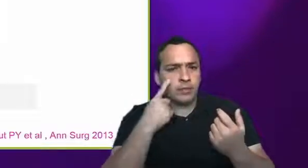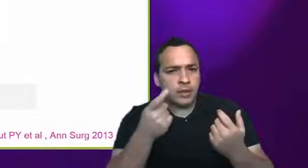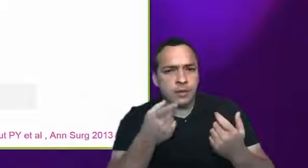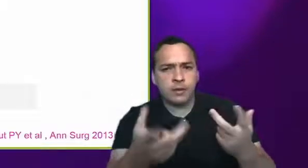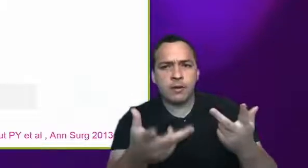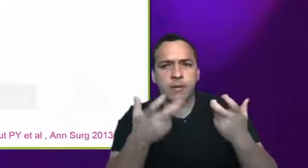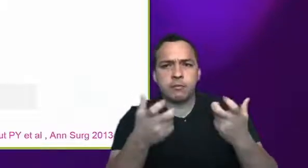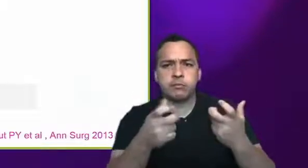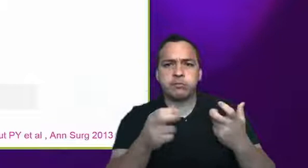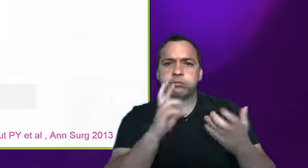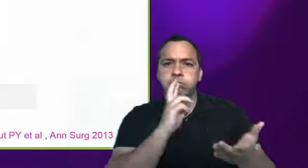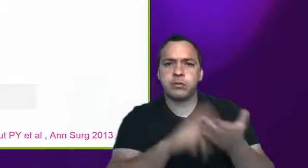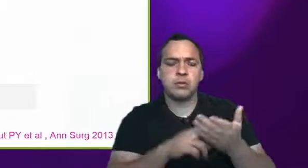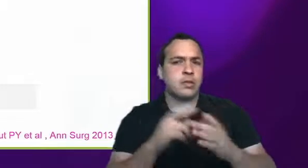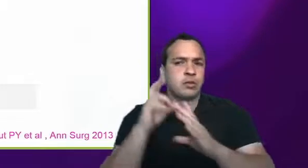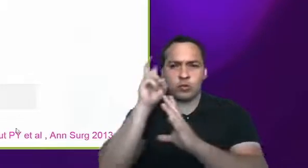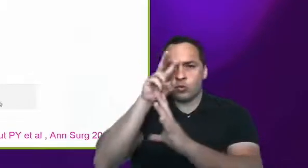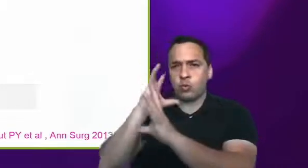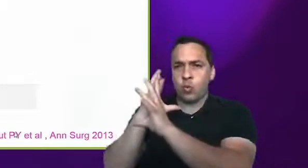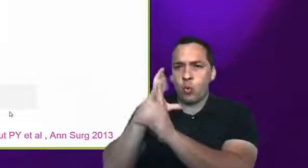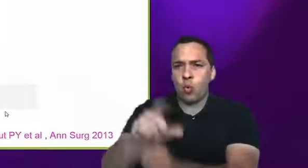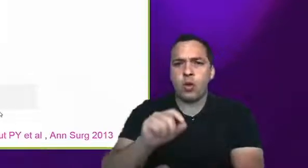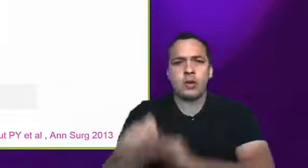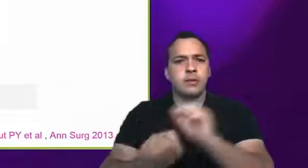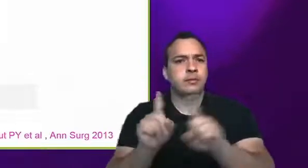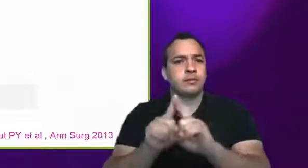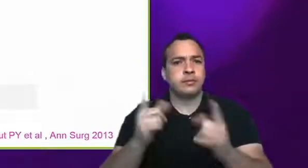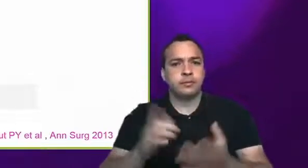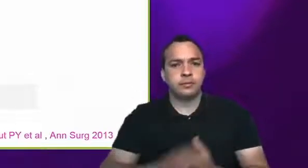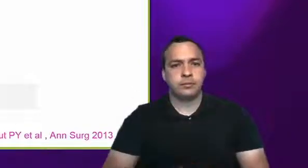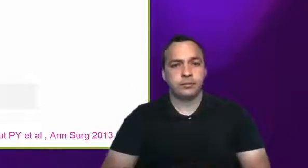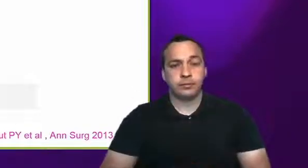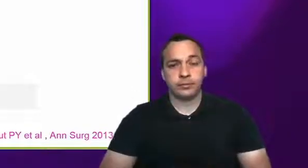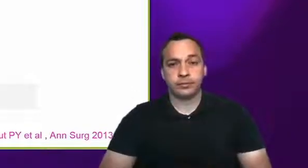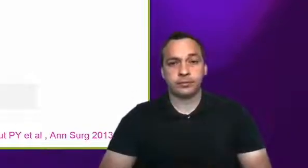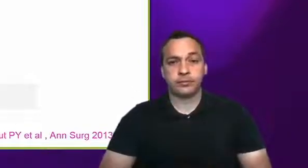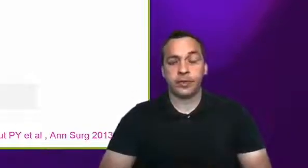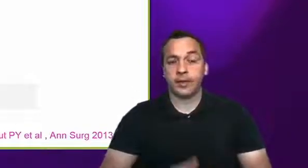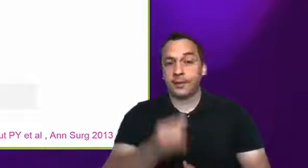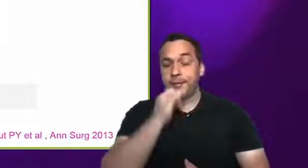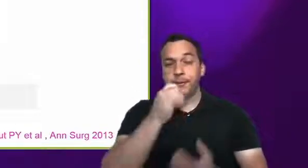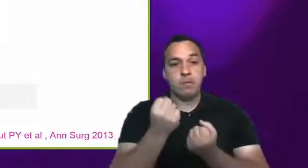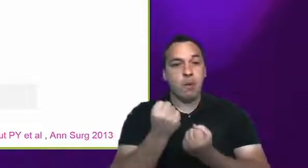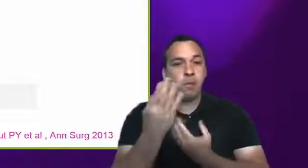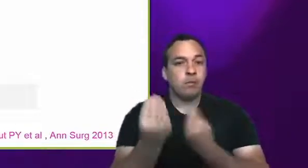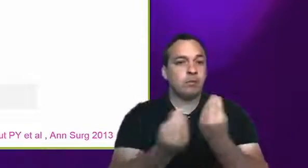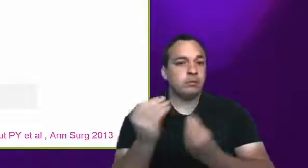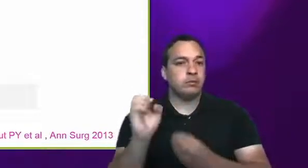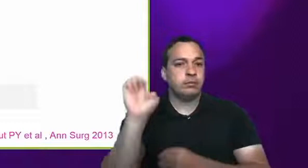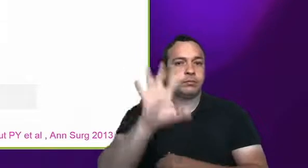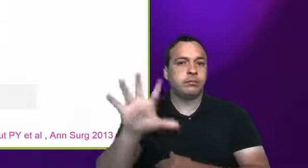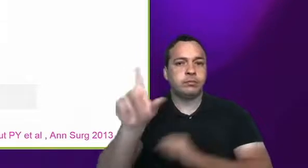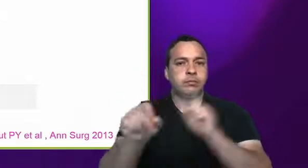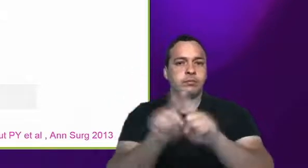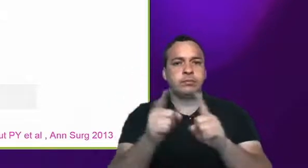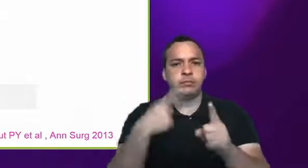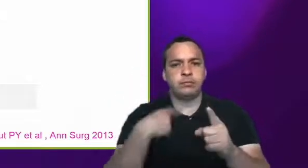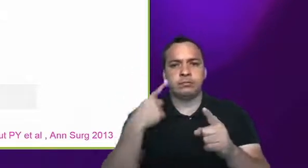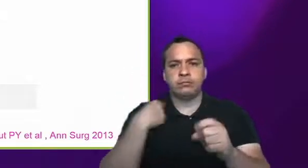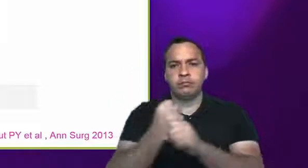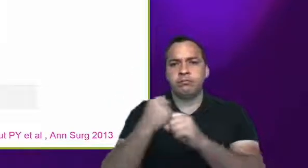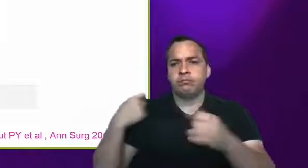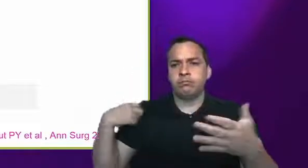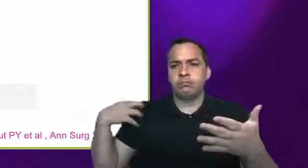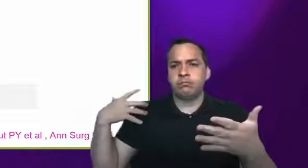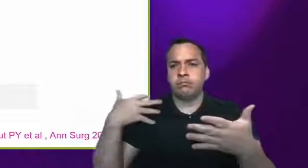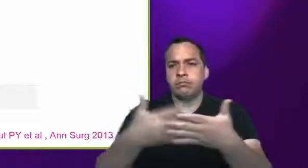resultados históricos del database nuestro europeo, vemos que en realidad en los últimos años mejoramos